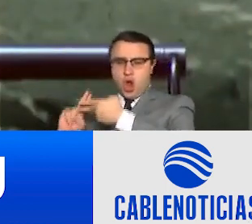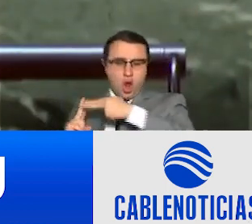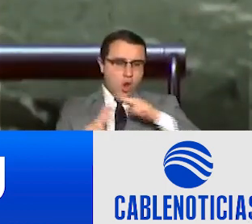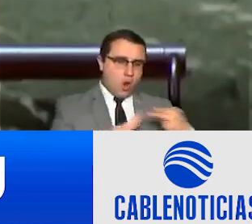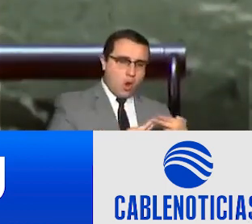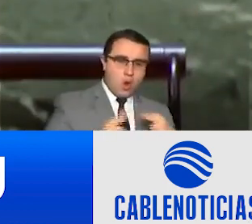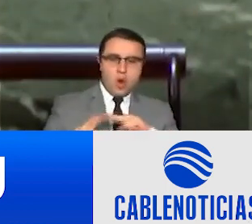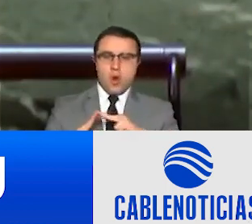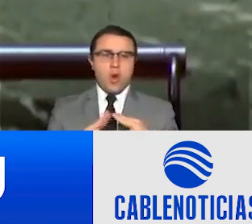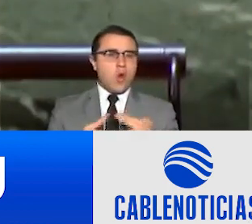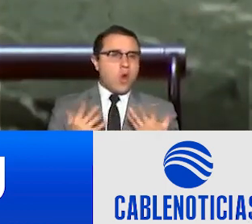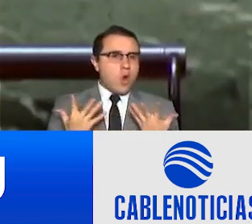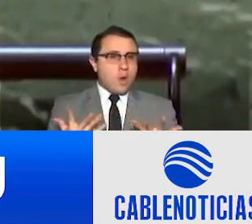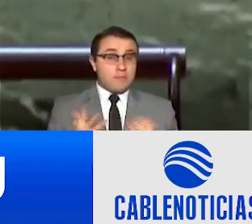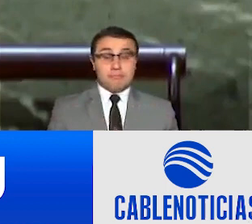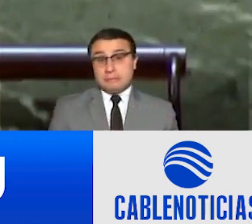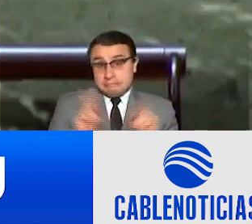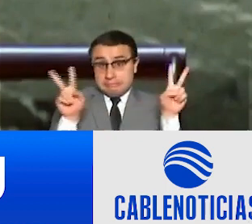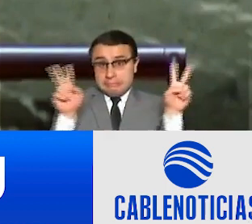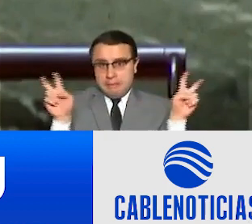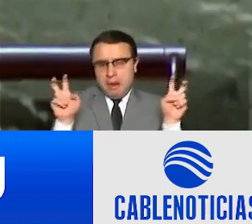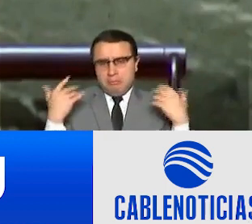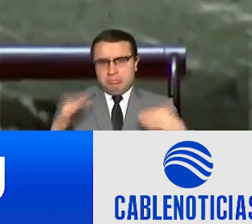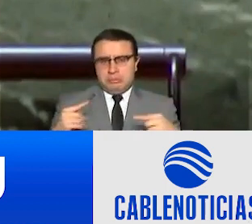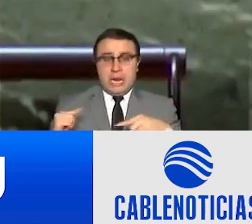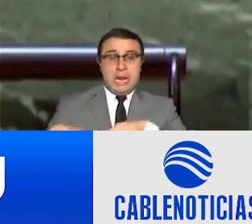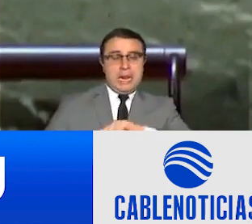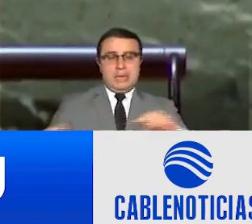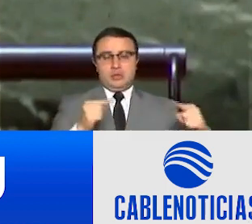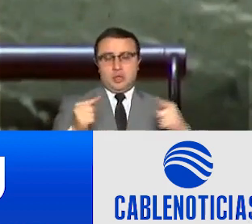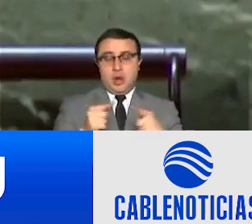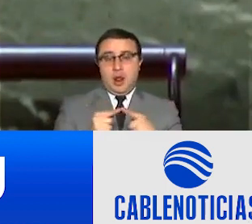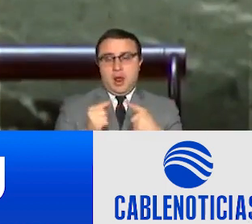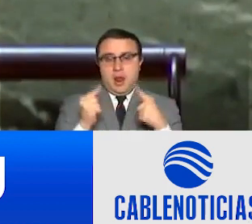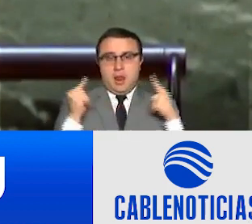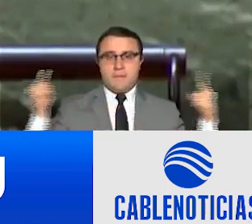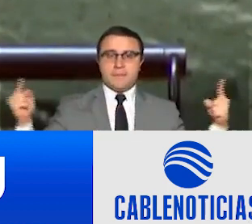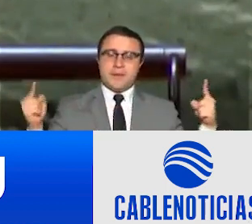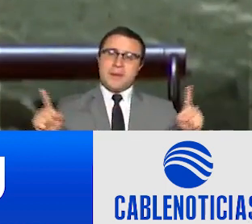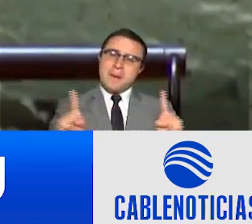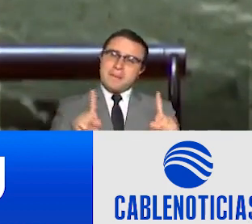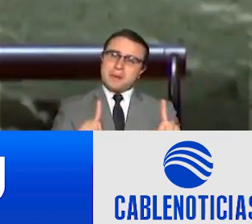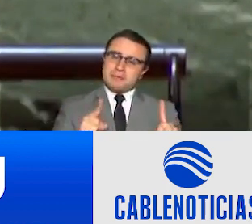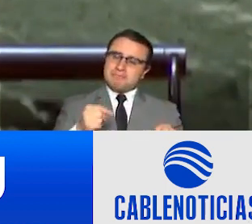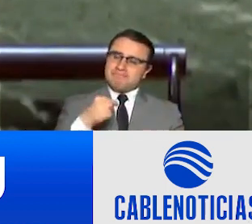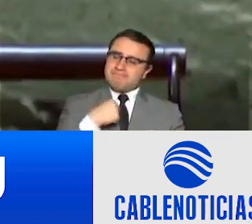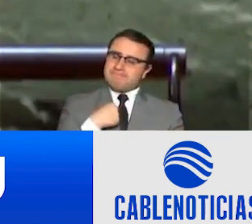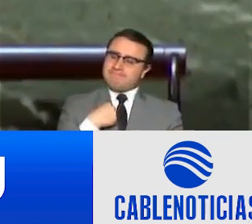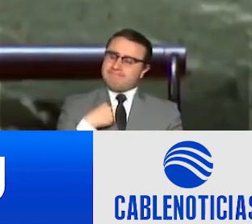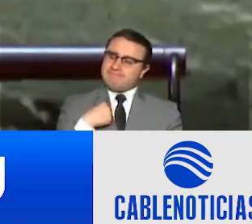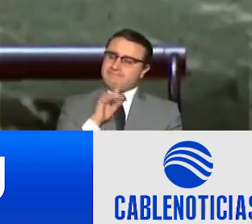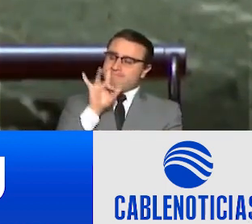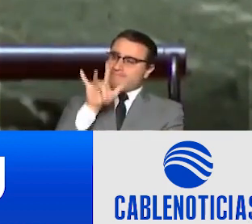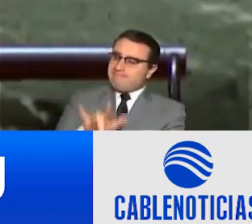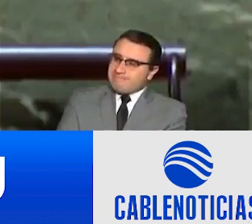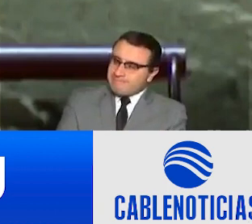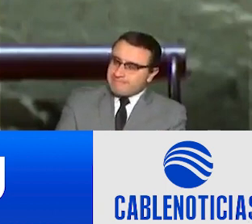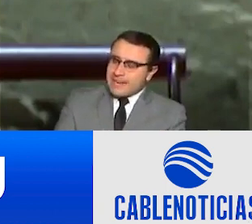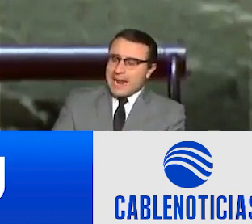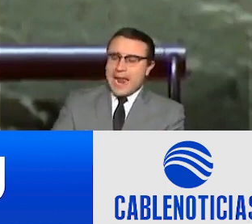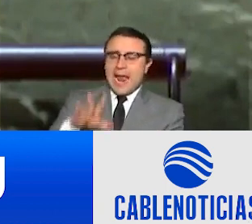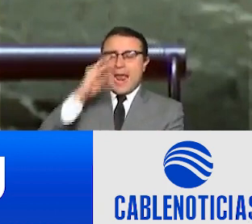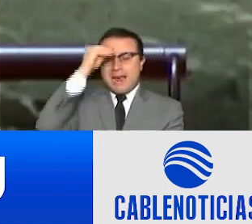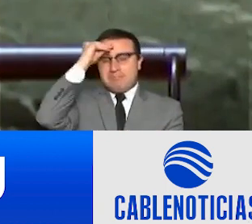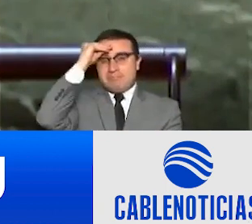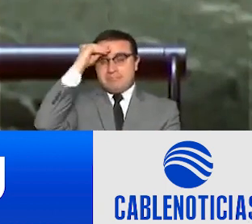Tema para una amplia discusión. Lo cierto es que yo allí aprendí que los pueblos indígenas,